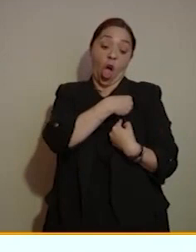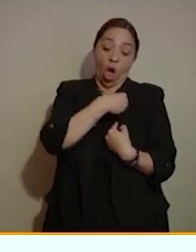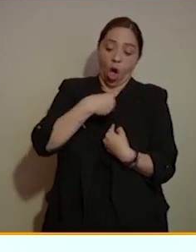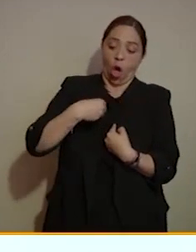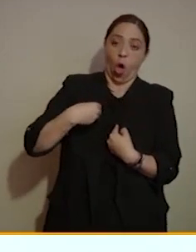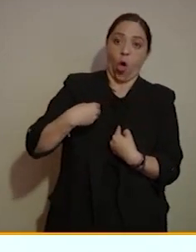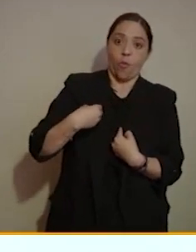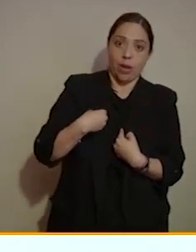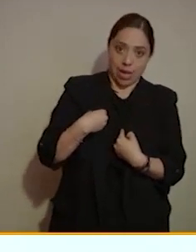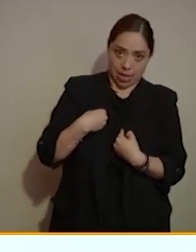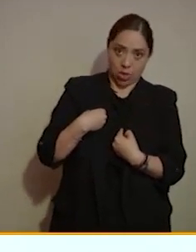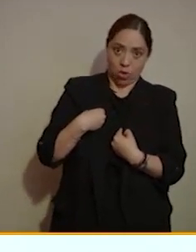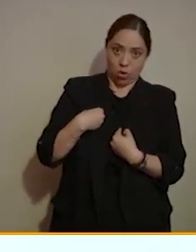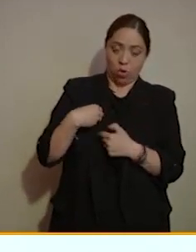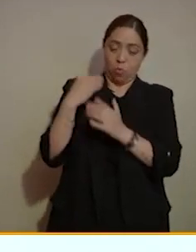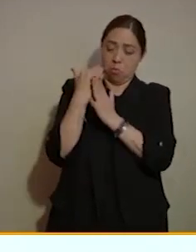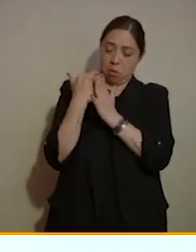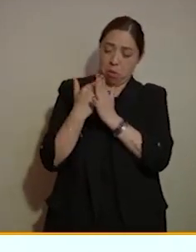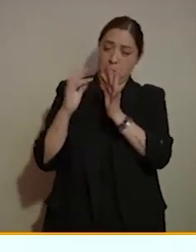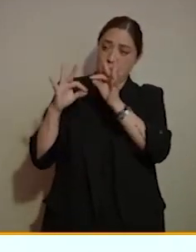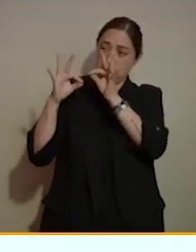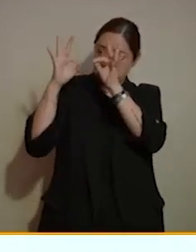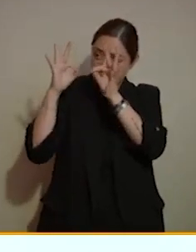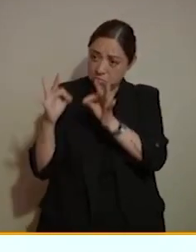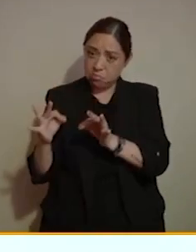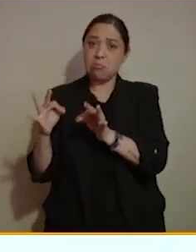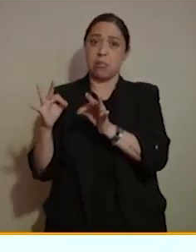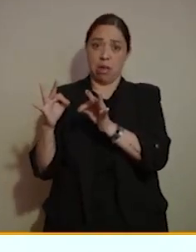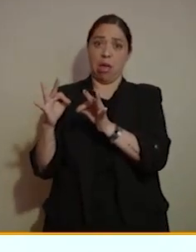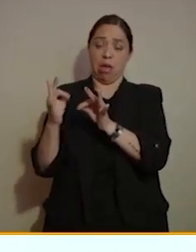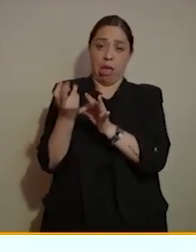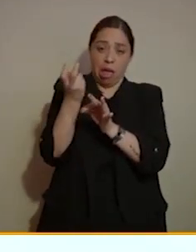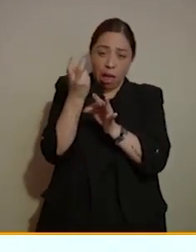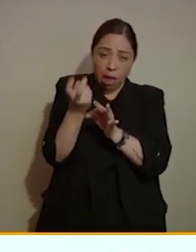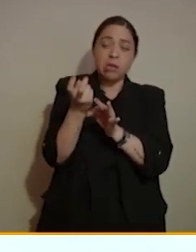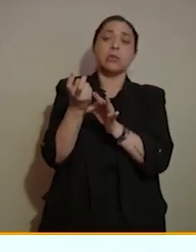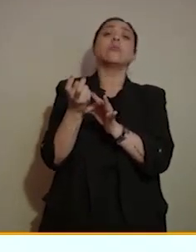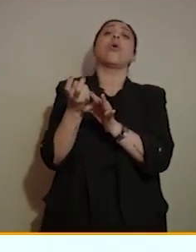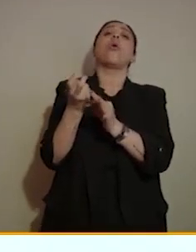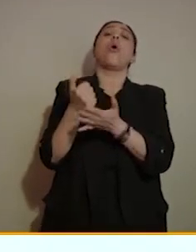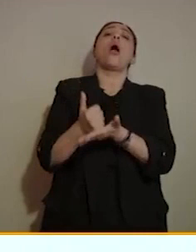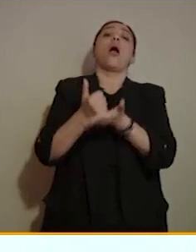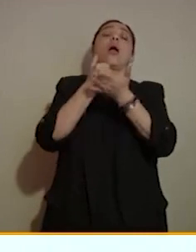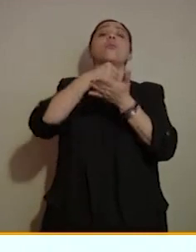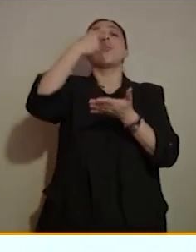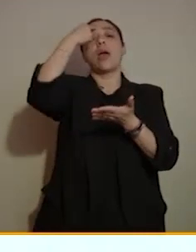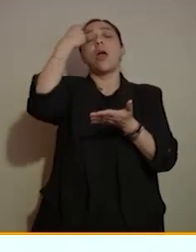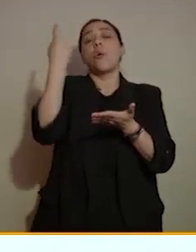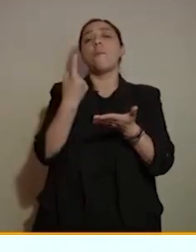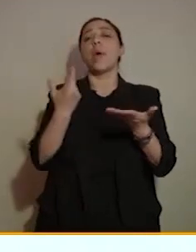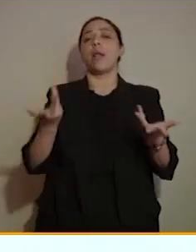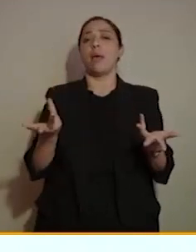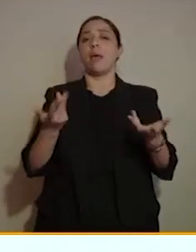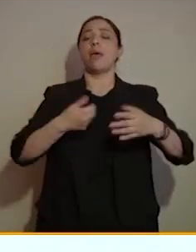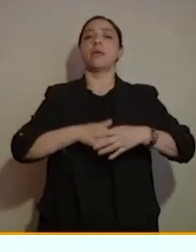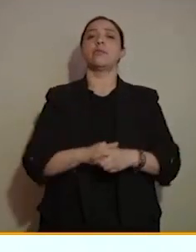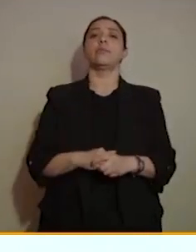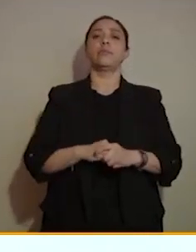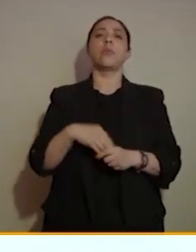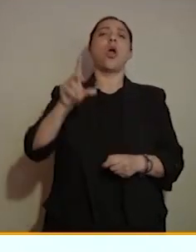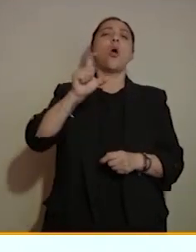vez más precisa y limitante para quienes no se adhieren, pues hace que unos que antes estaban